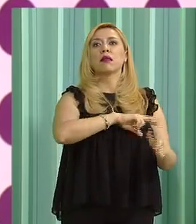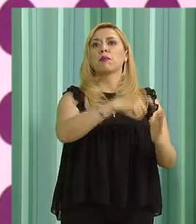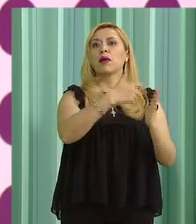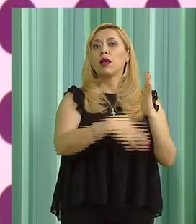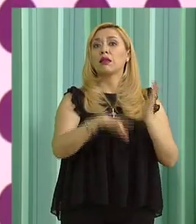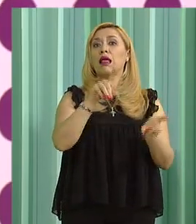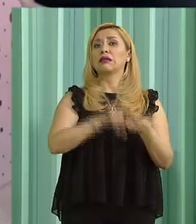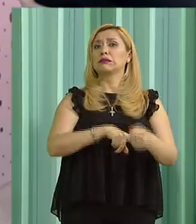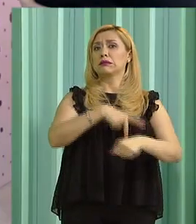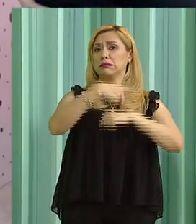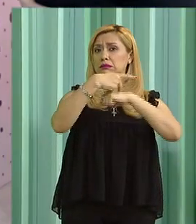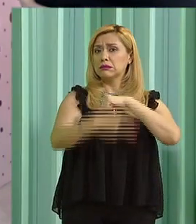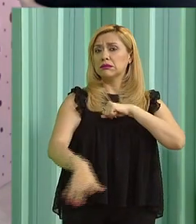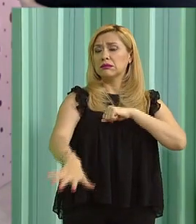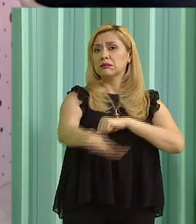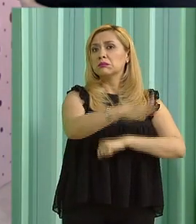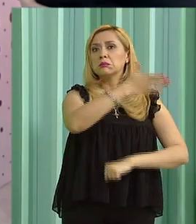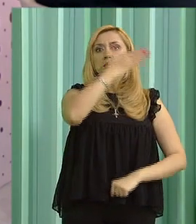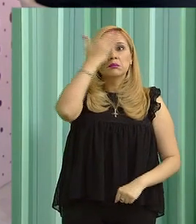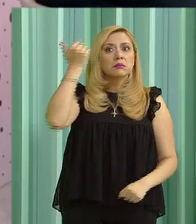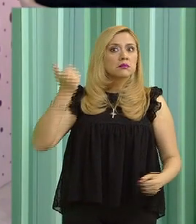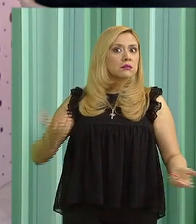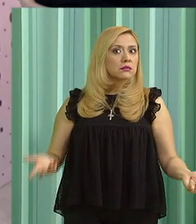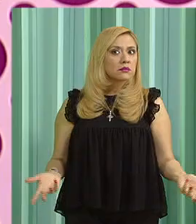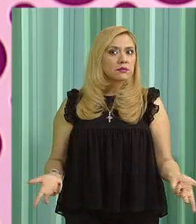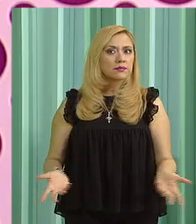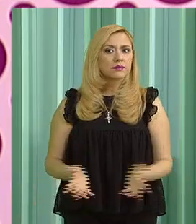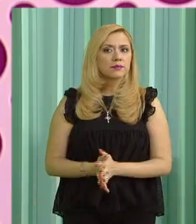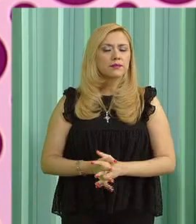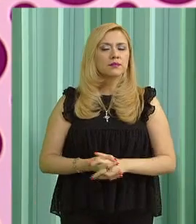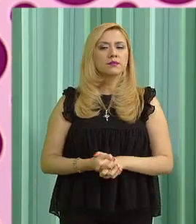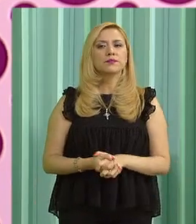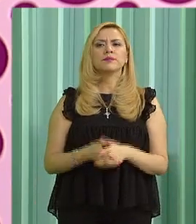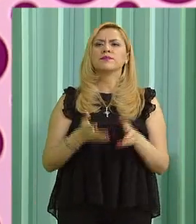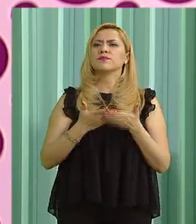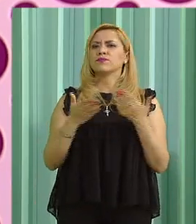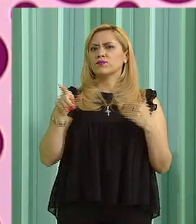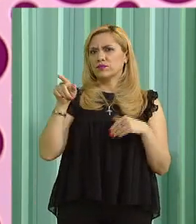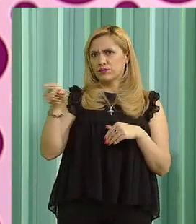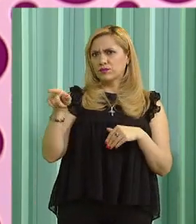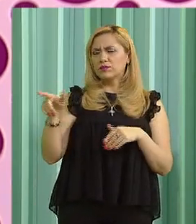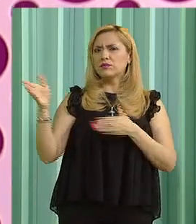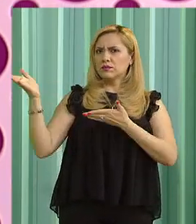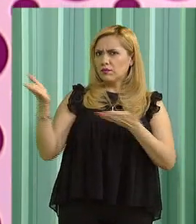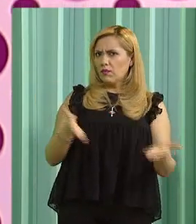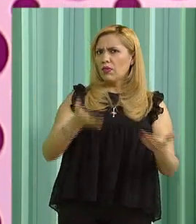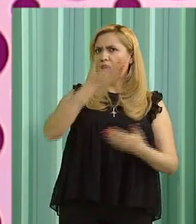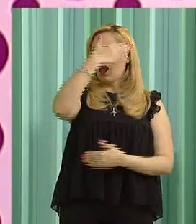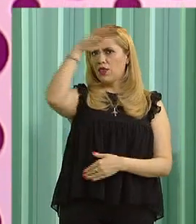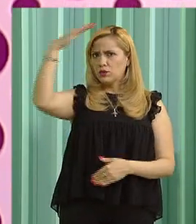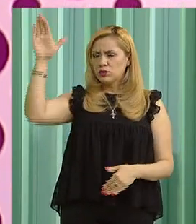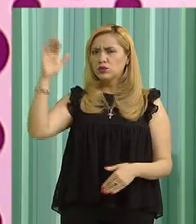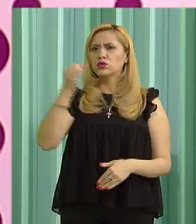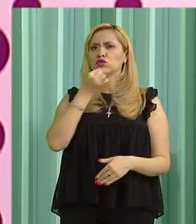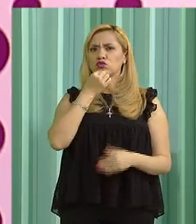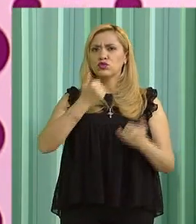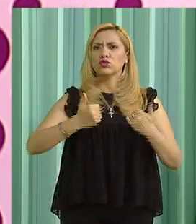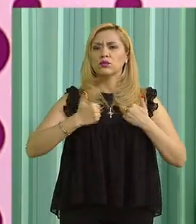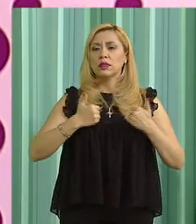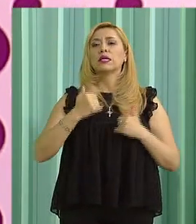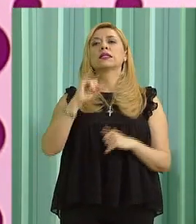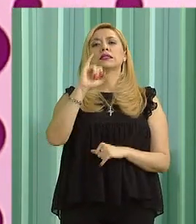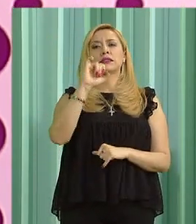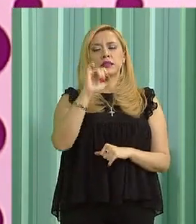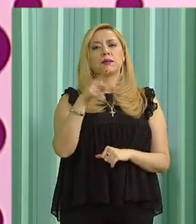Ok. Digamos, en el caso de PCR recibe adultos y también niñez y adolescencia, ¿no? Sí,